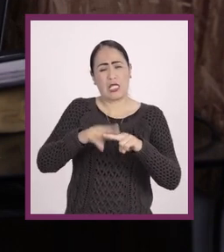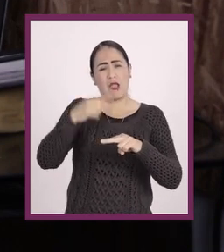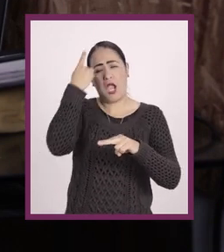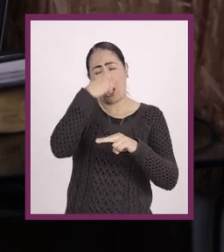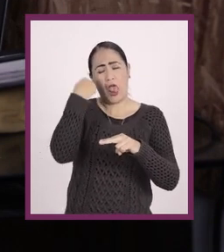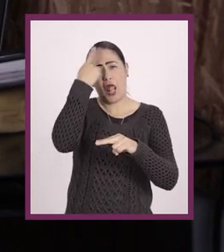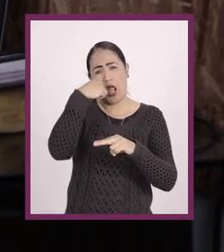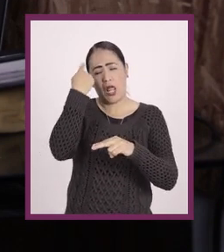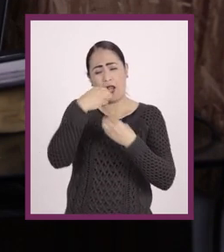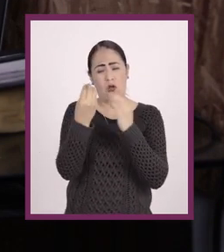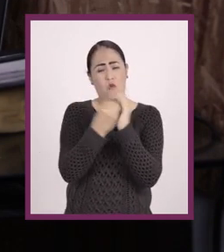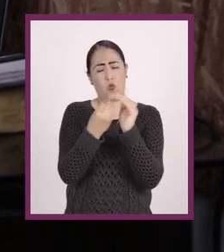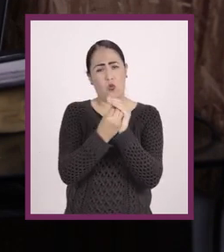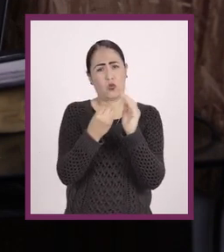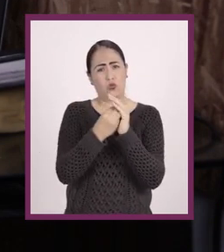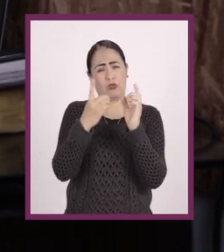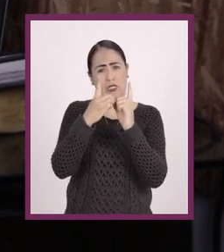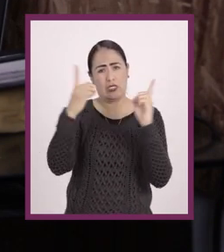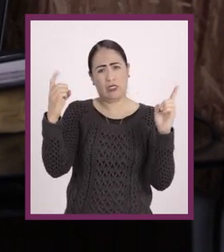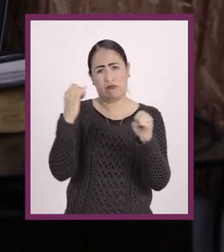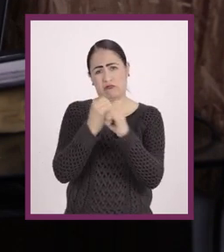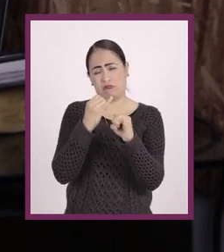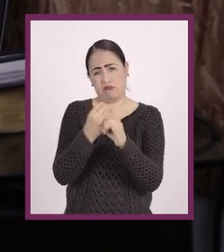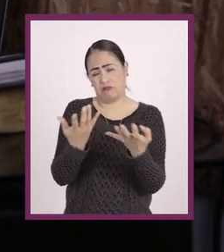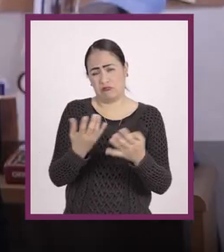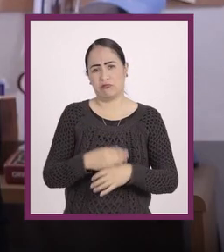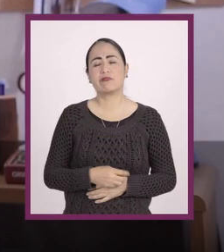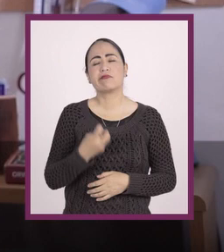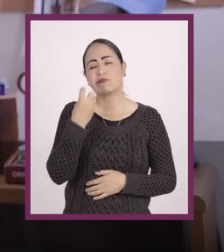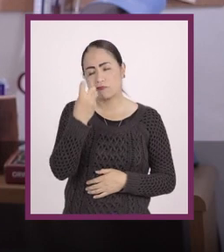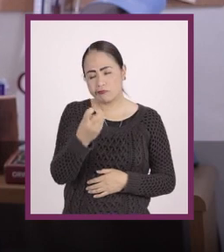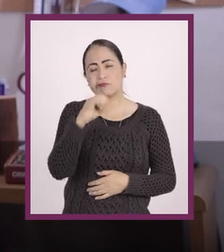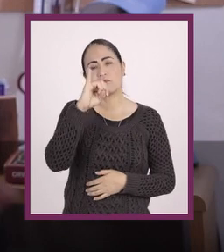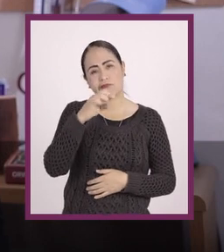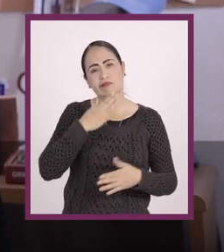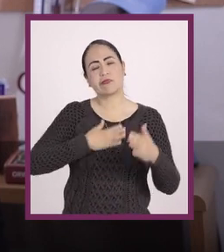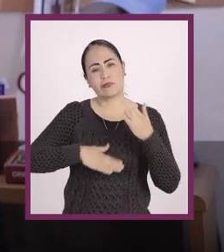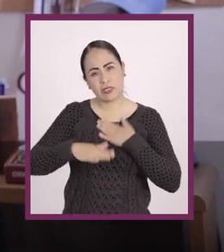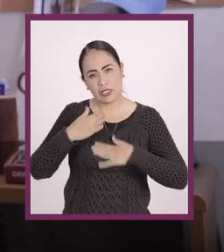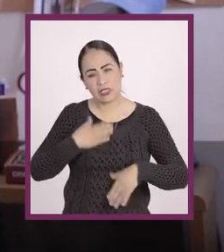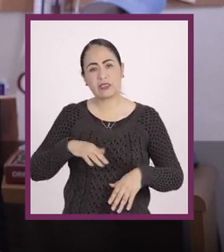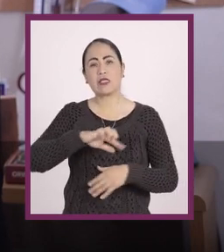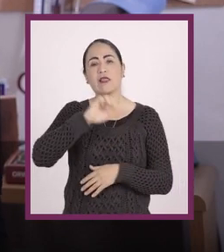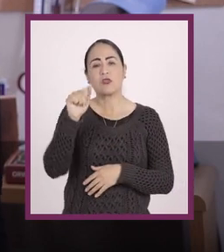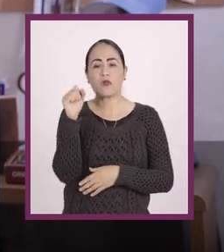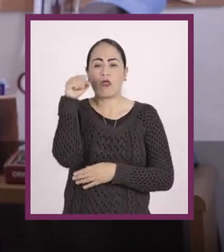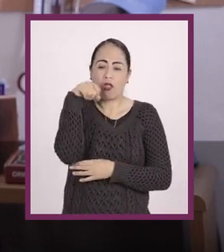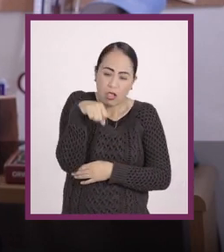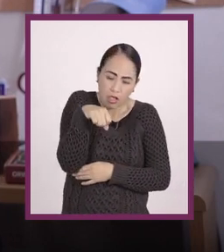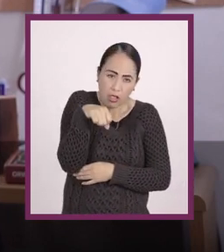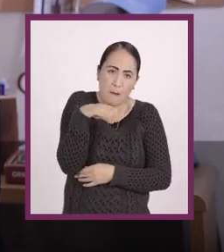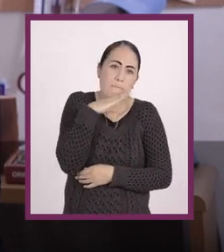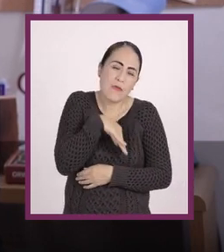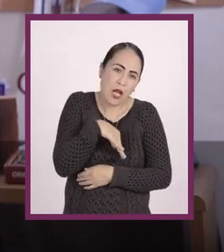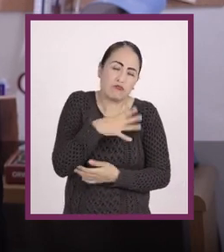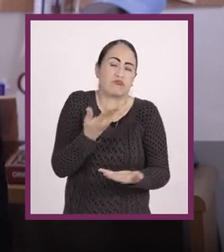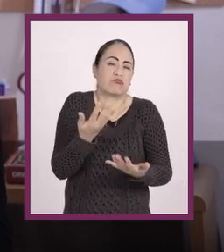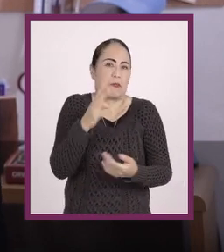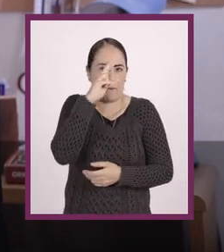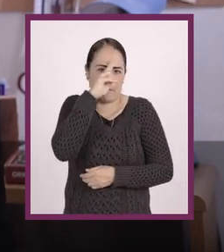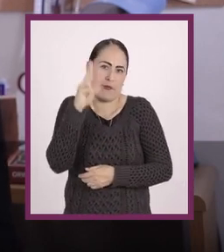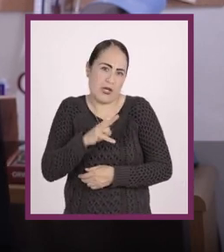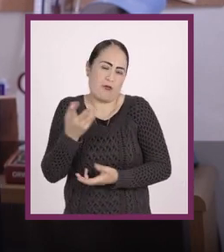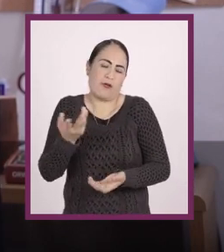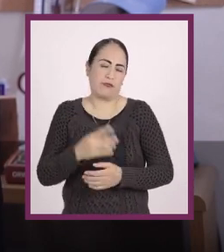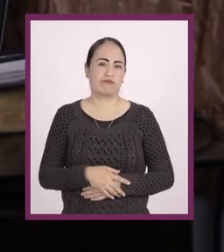después de estar tantas horas en clases a distancia por supuesto que eso cansa pero agregarle la atención de